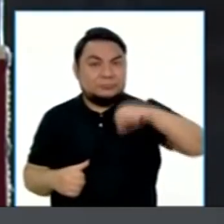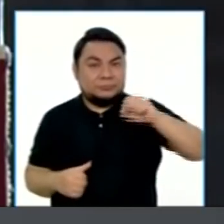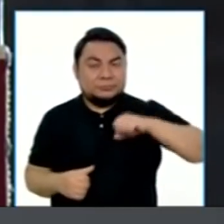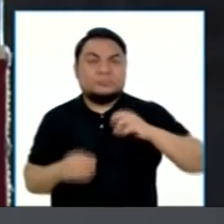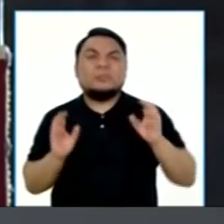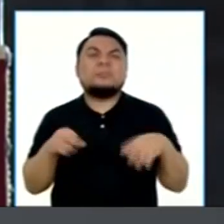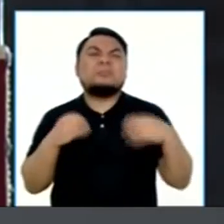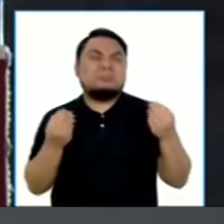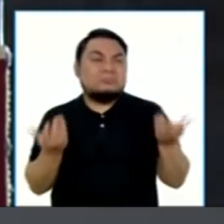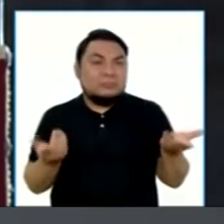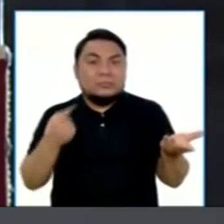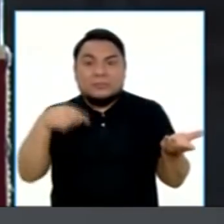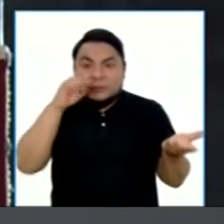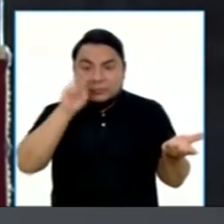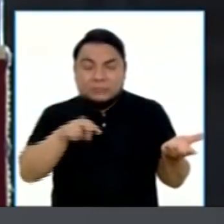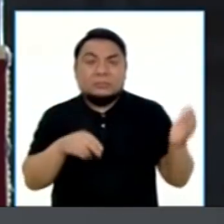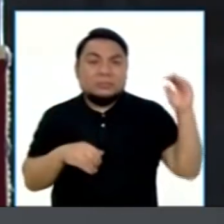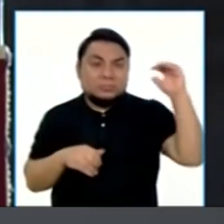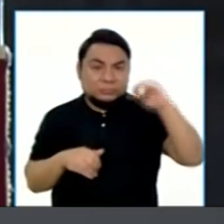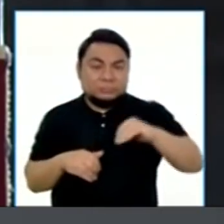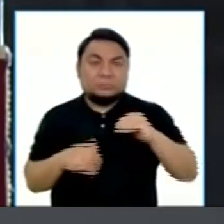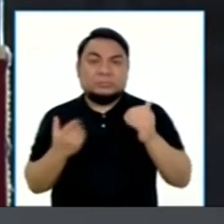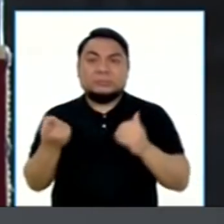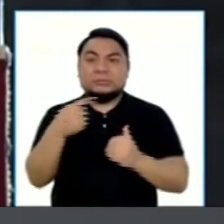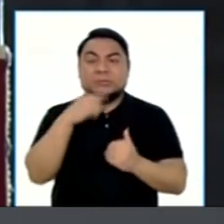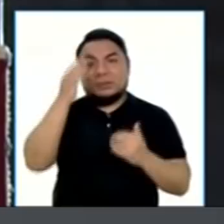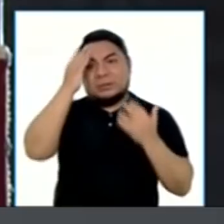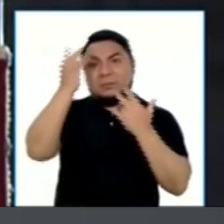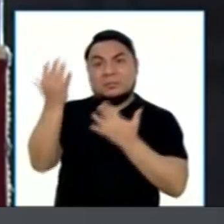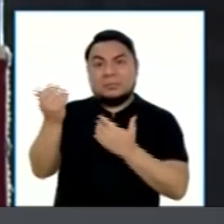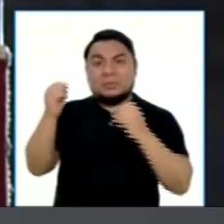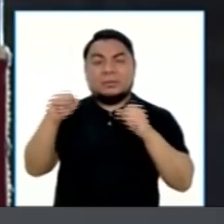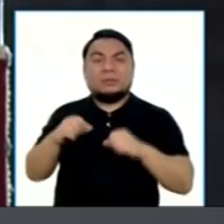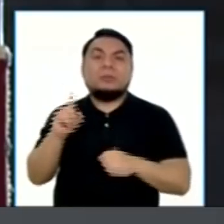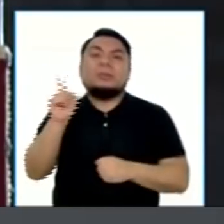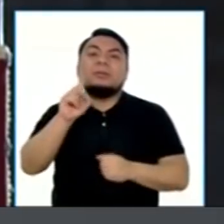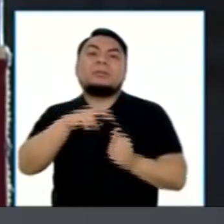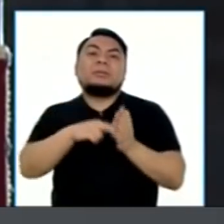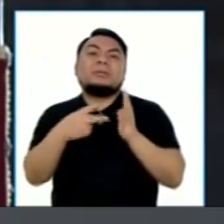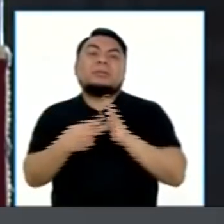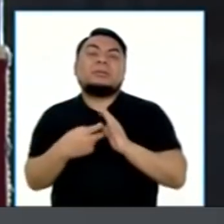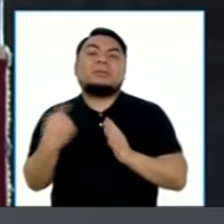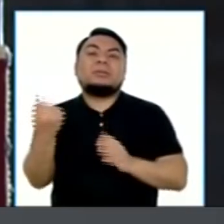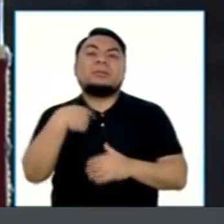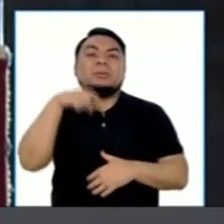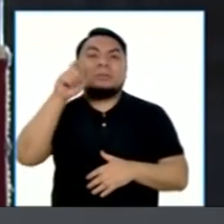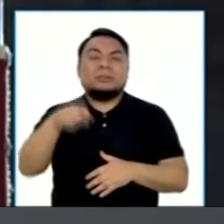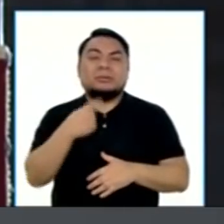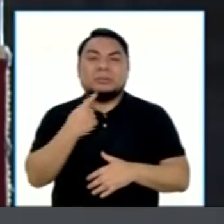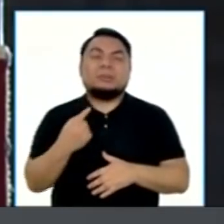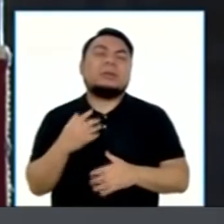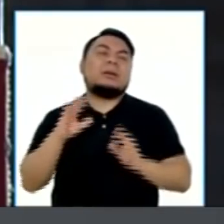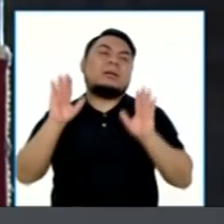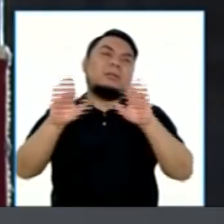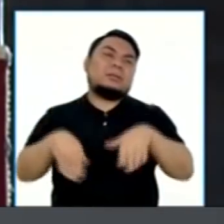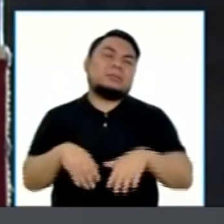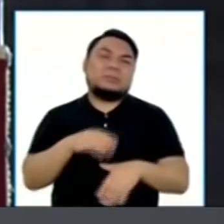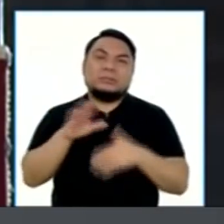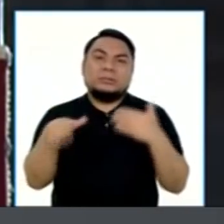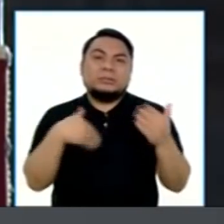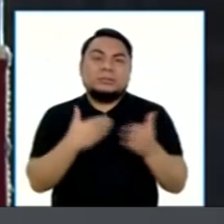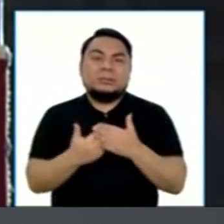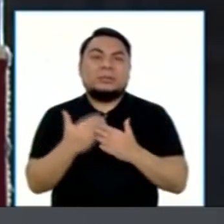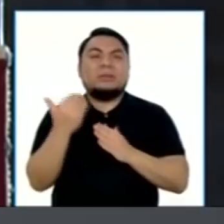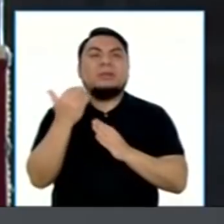están disminuyendo, podemos ciertamente tener esperanza, no significa que debemos nosotros descuidar las medidas